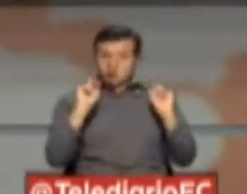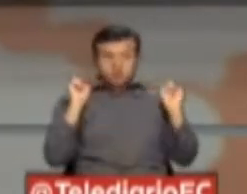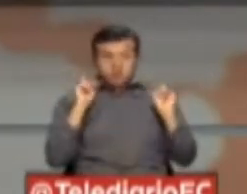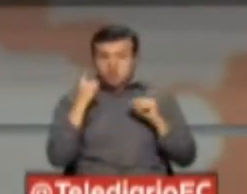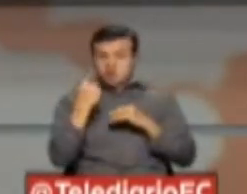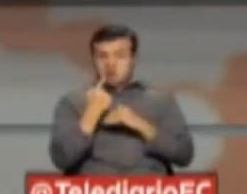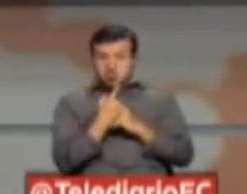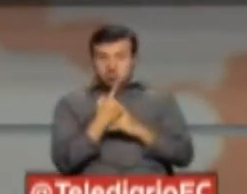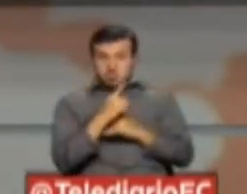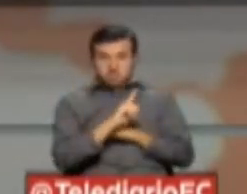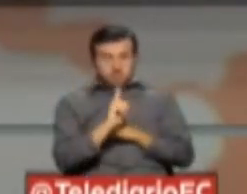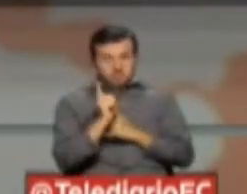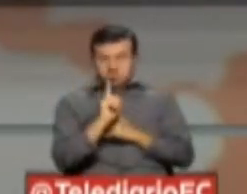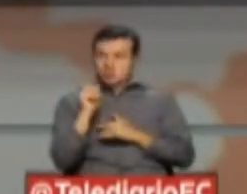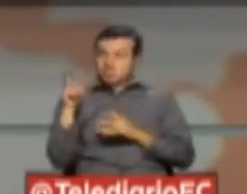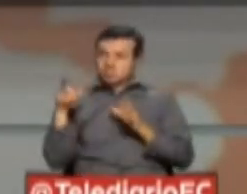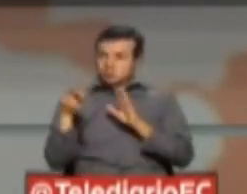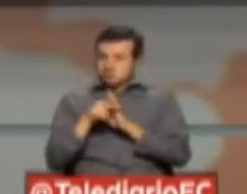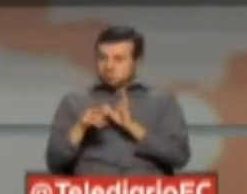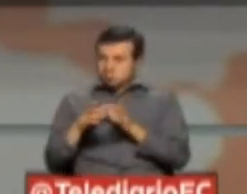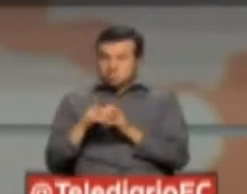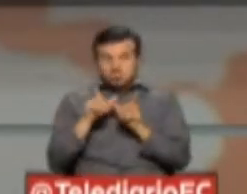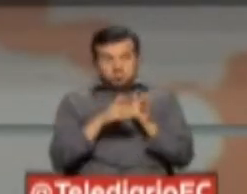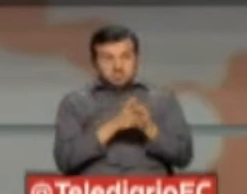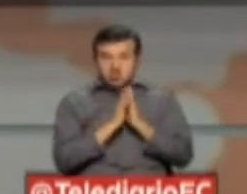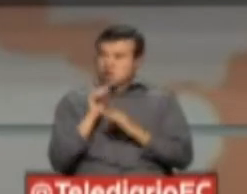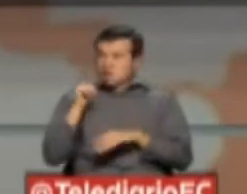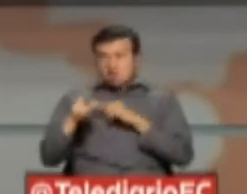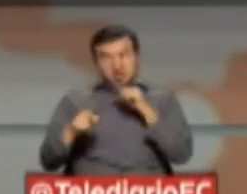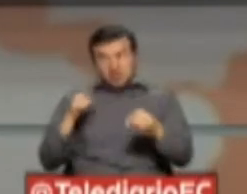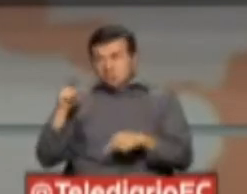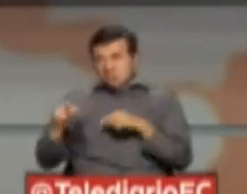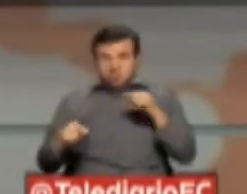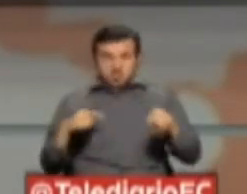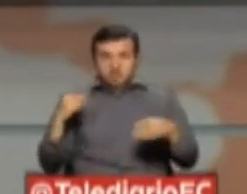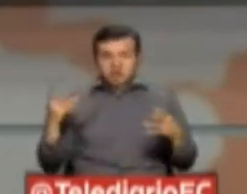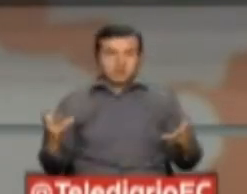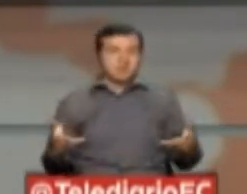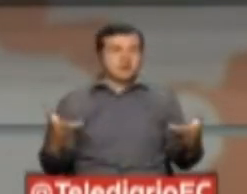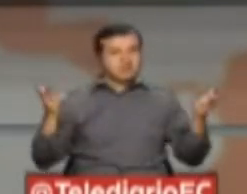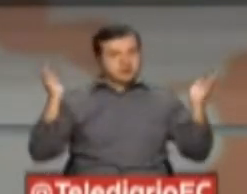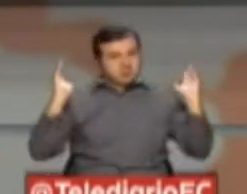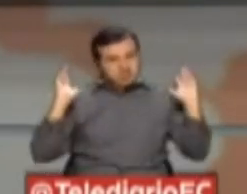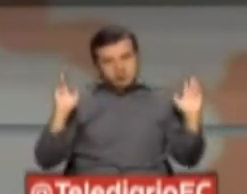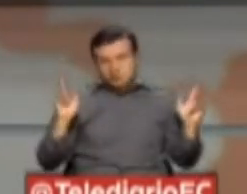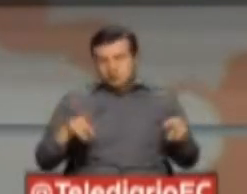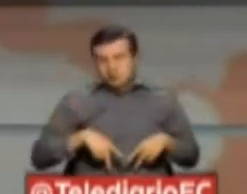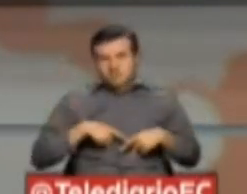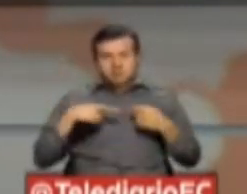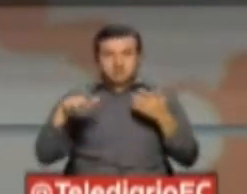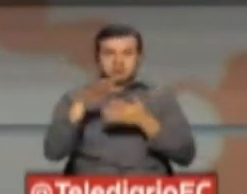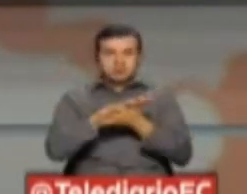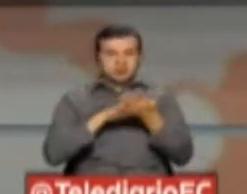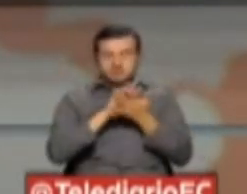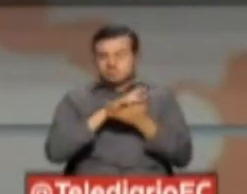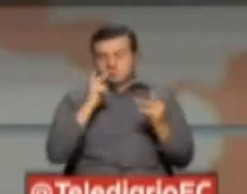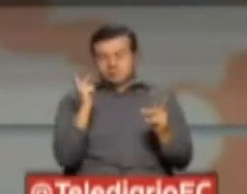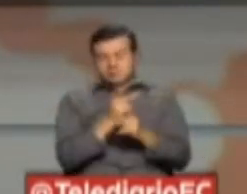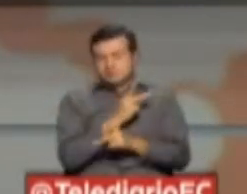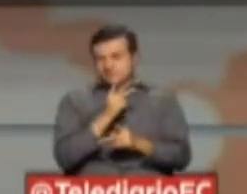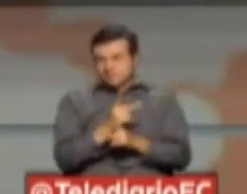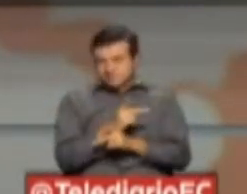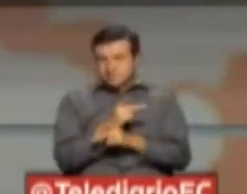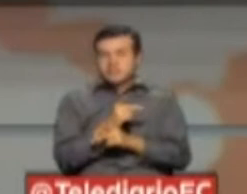condiciones de las de de las personas que están solicitando porque si fuese es el caso por viviríamos si fuera cualquier cosa sería posible